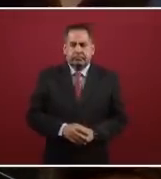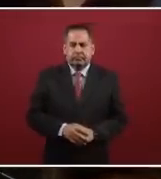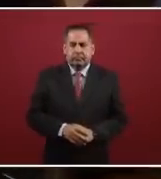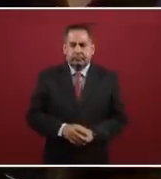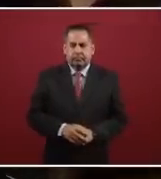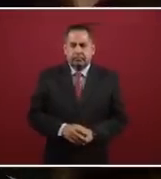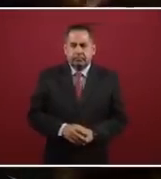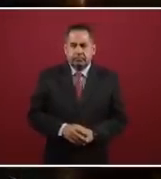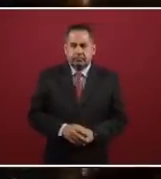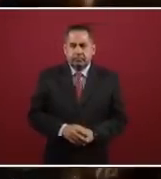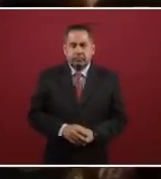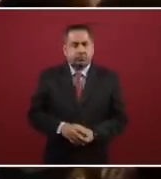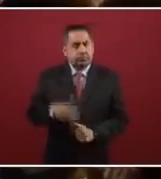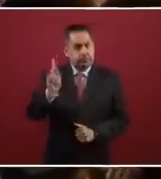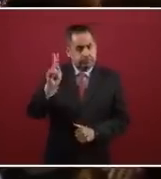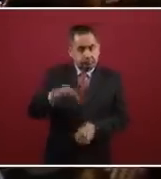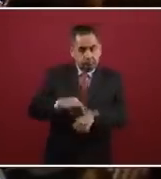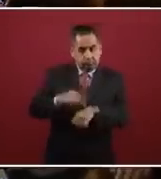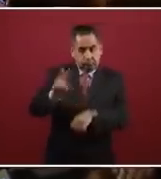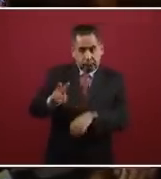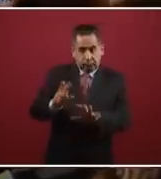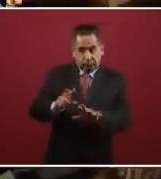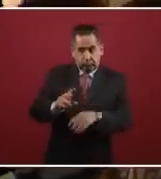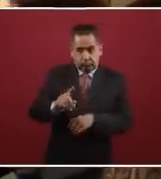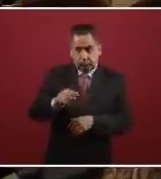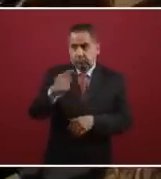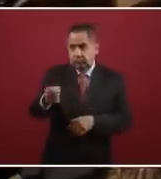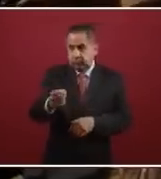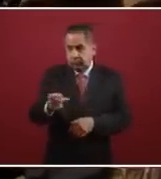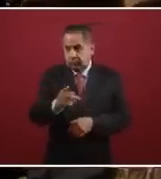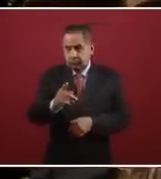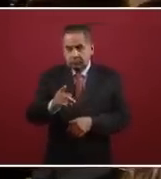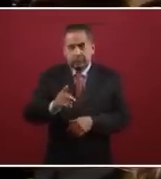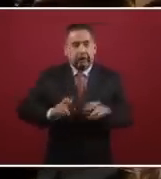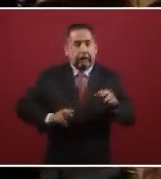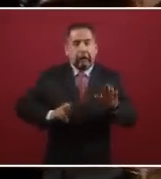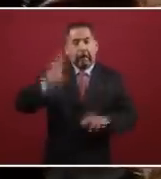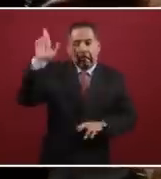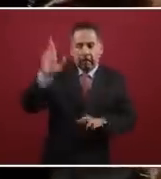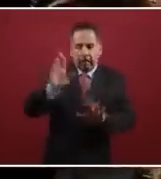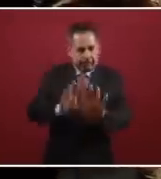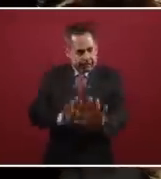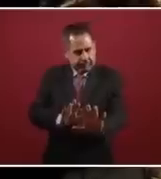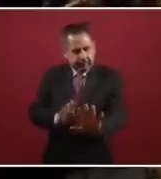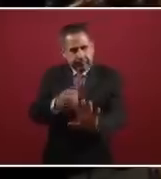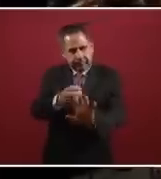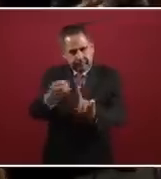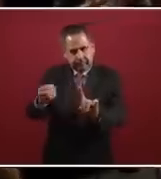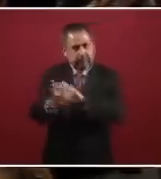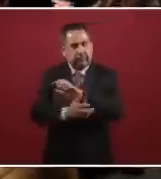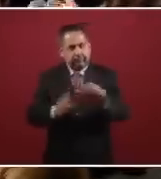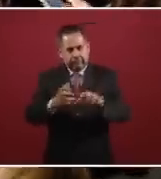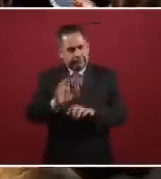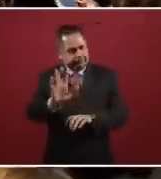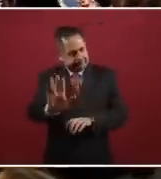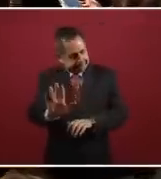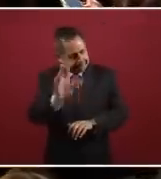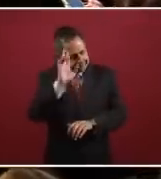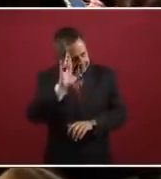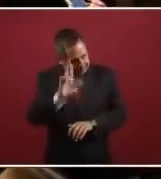Pero que conste de que no te toca a ti la palabra, con todo respeto. O sea, espérame, porque si no,